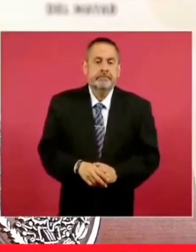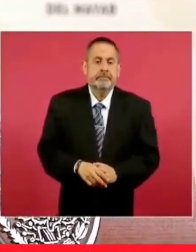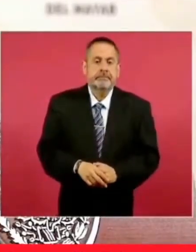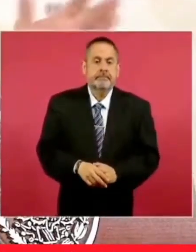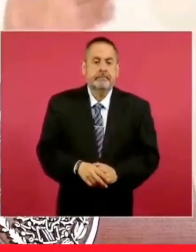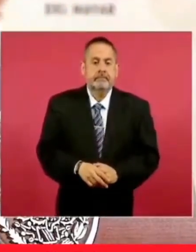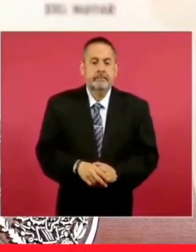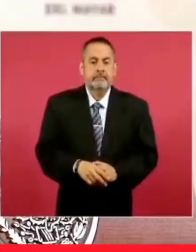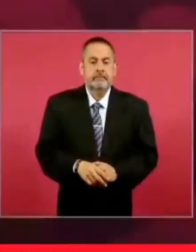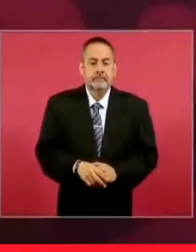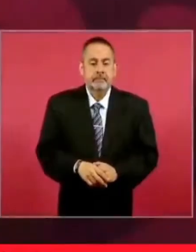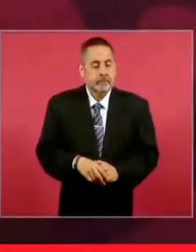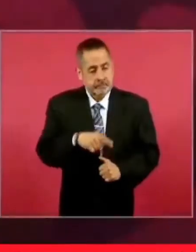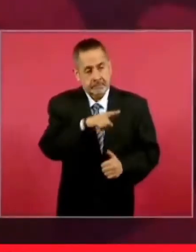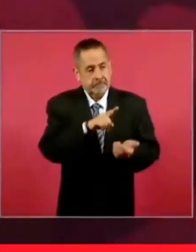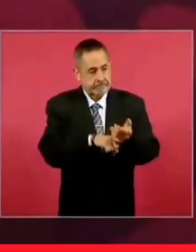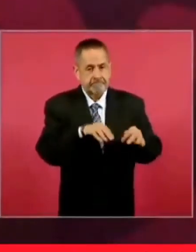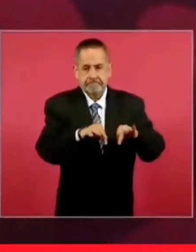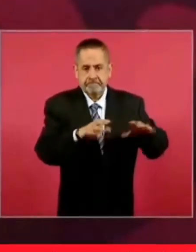donde trabajan.